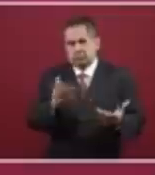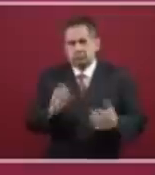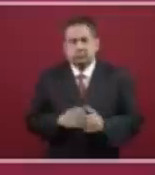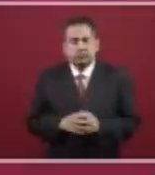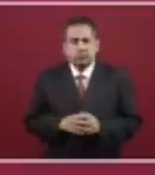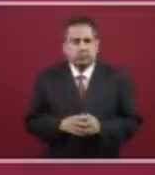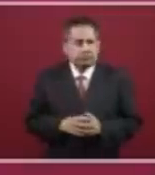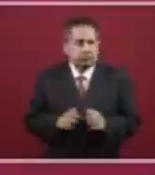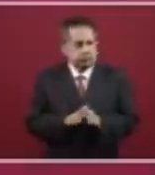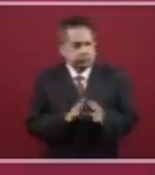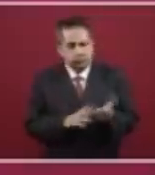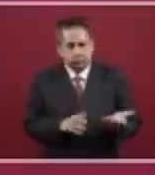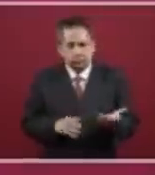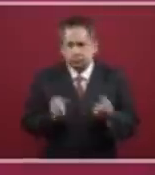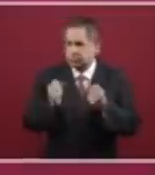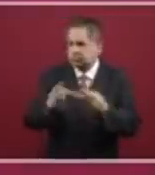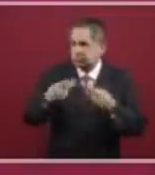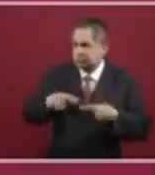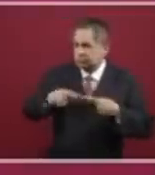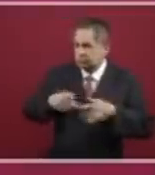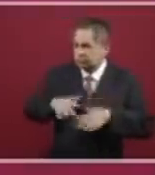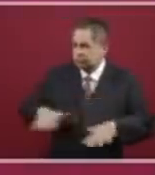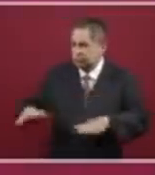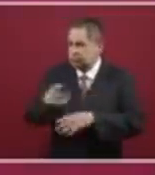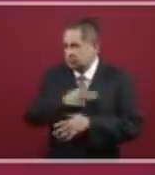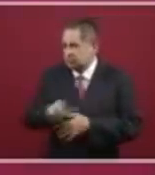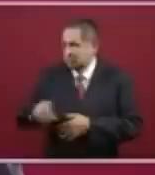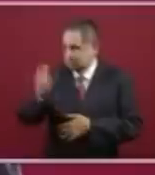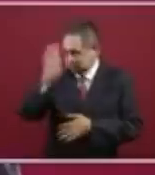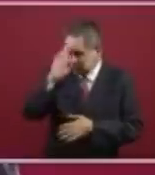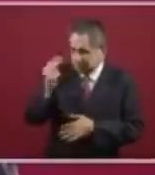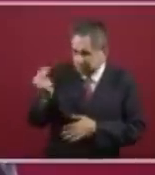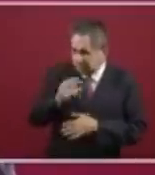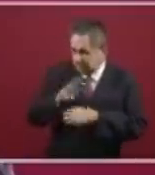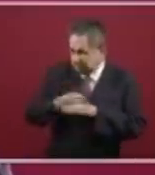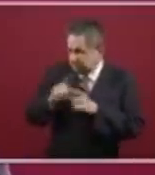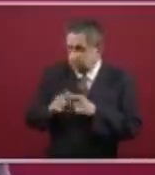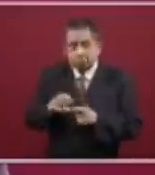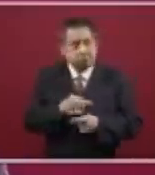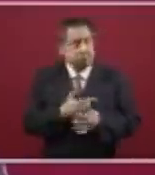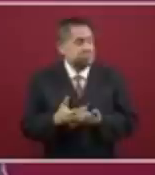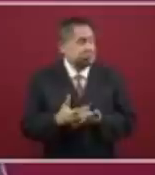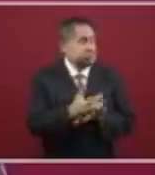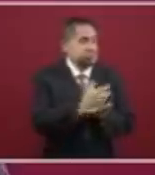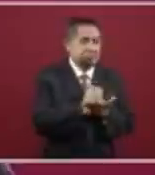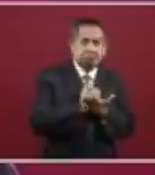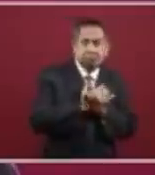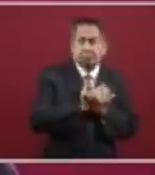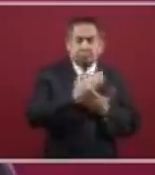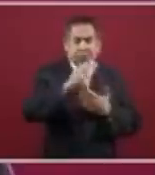habiendo tanta pobreza en el país, tantas necesidades, que existan